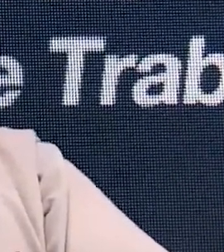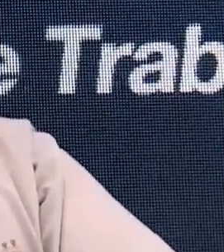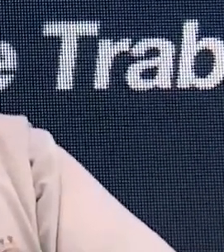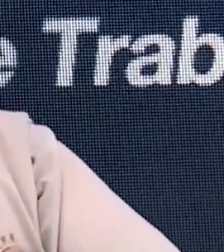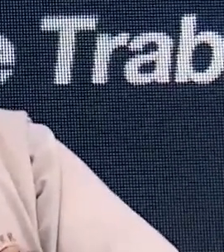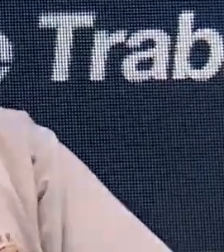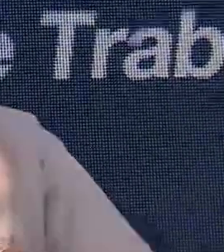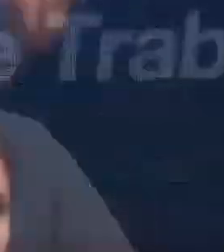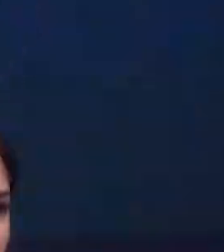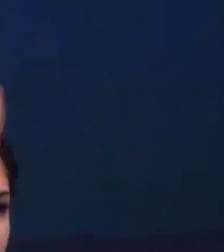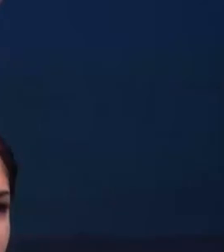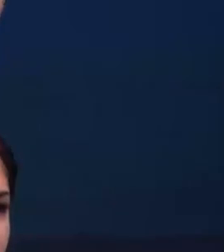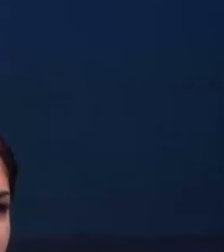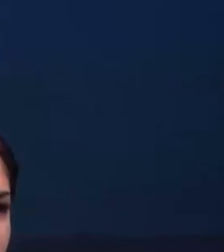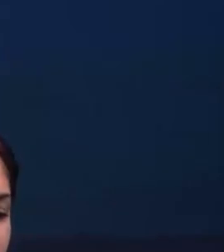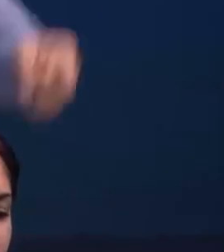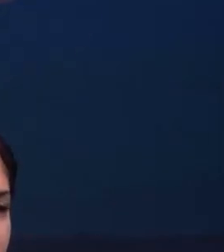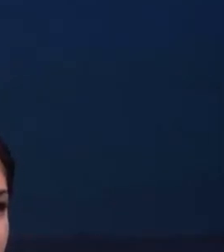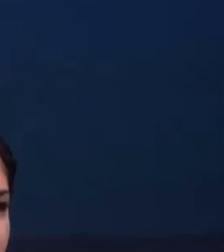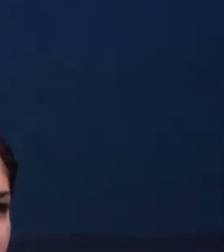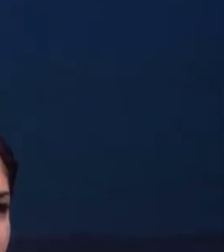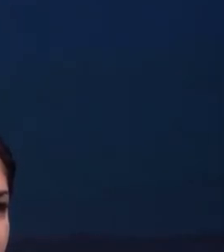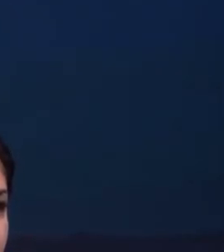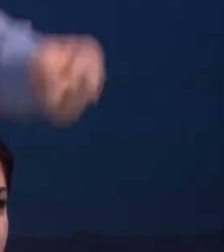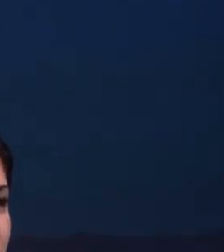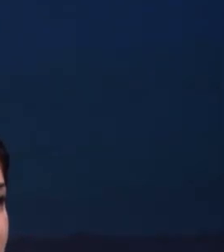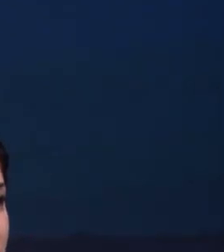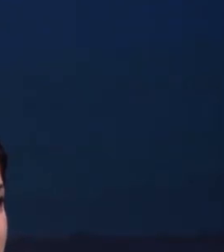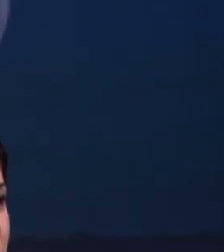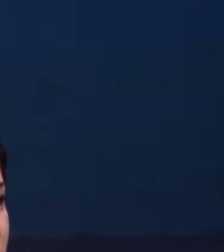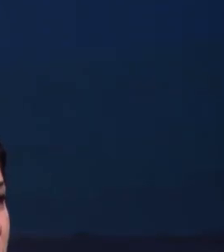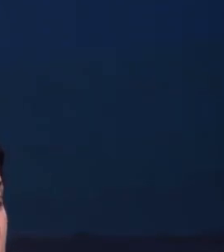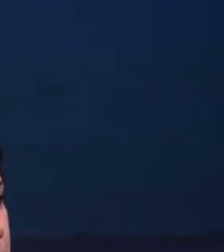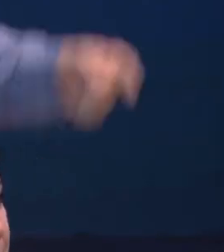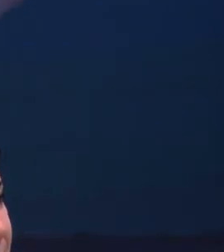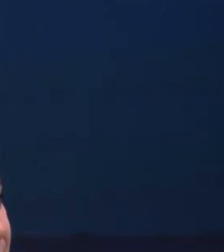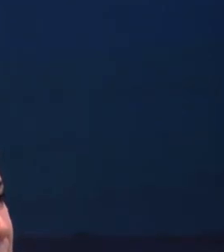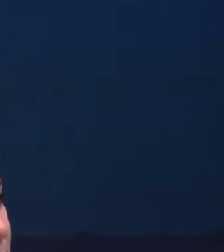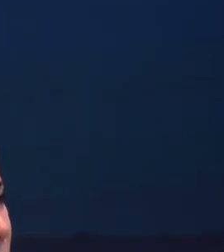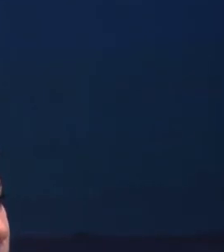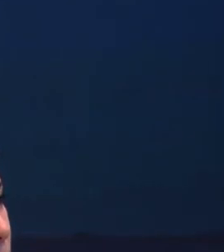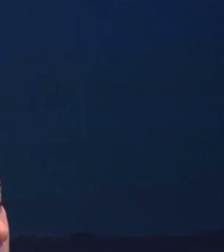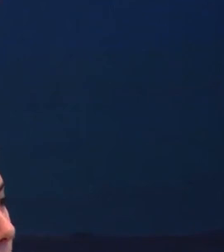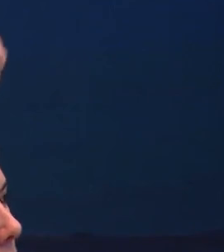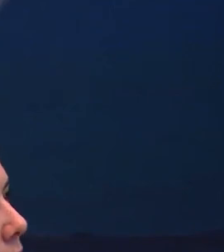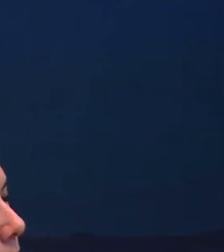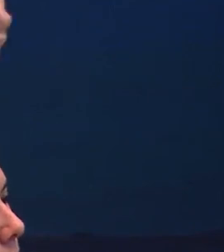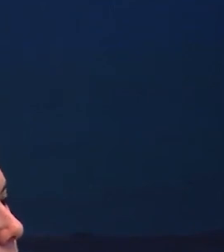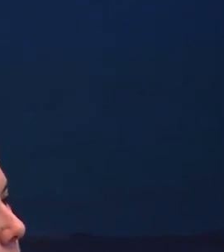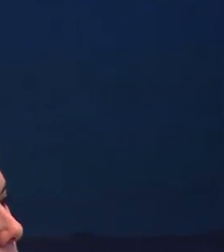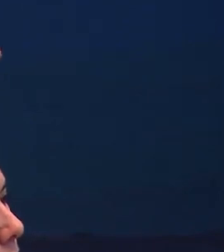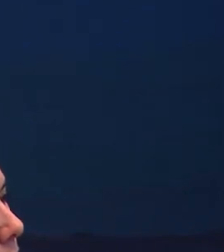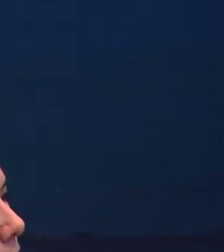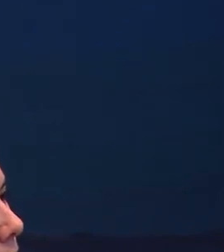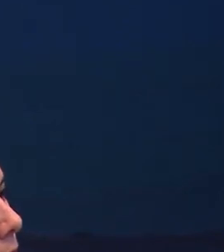los bancos para especular. La vivienda tiene que ser un derecho humano al servicio de todos, para construir el derecho a la ciudad y a